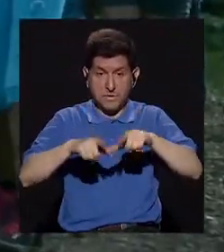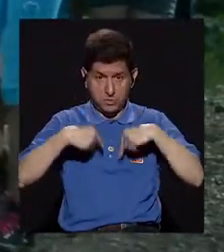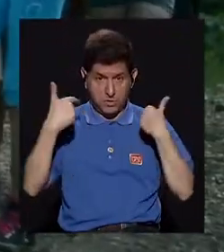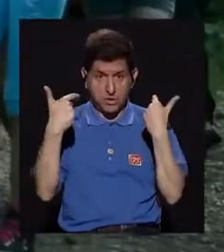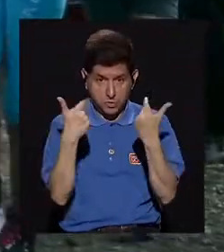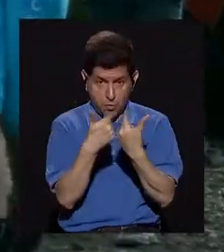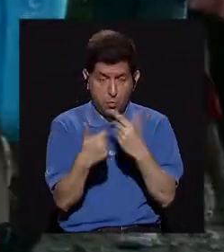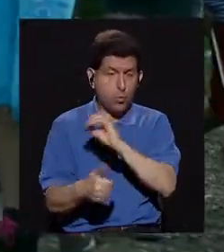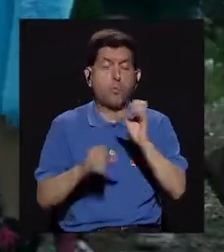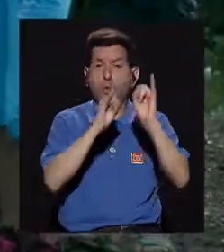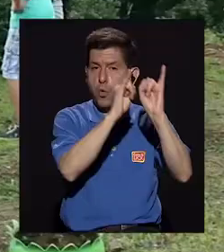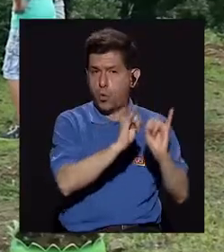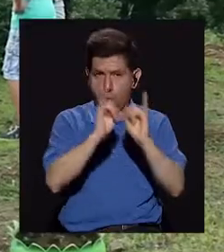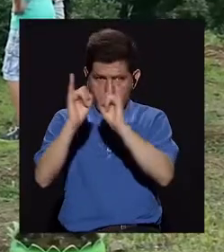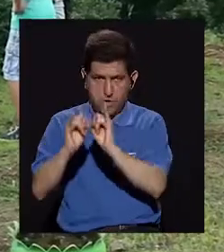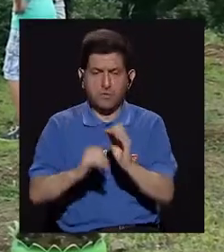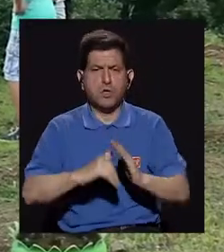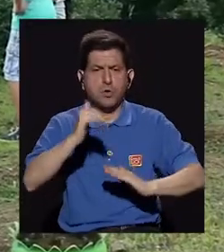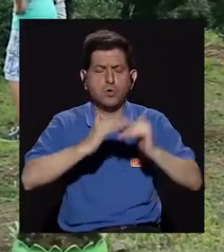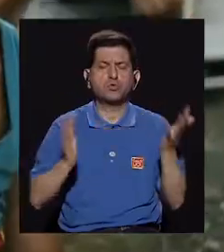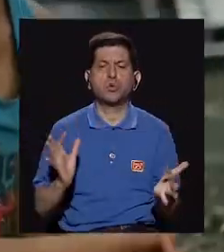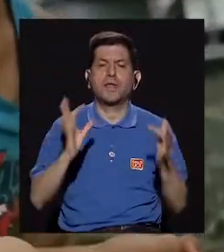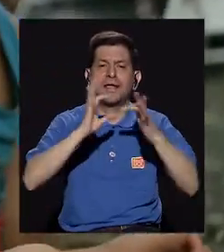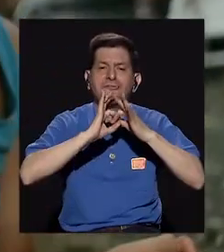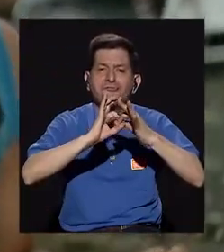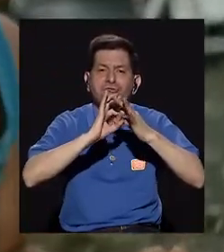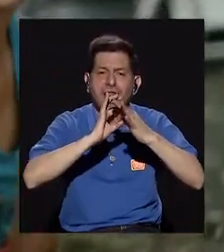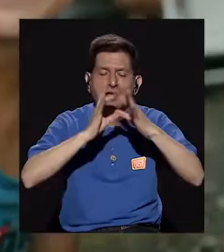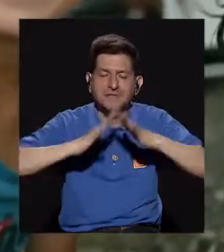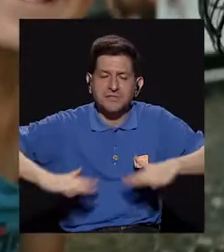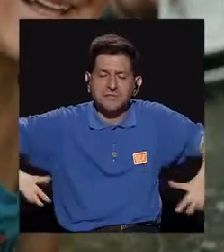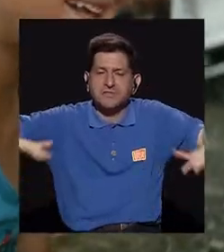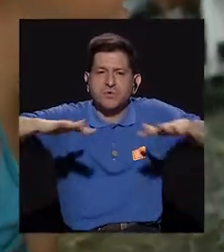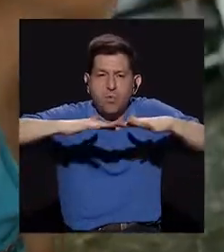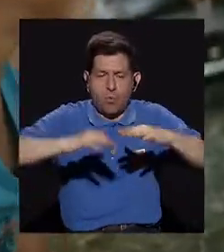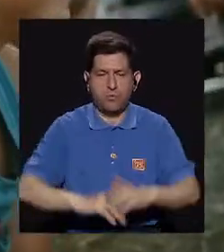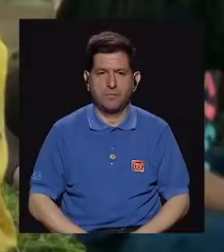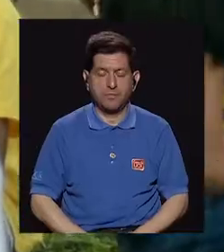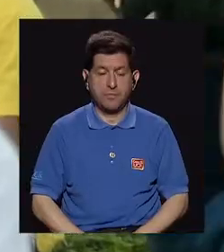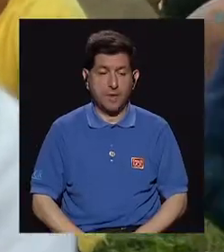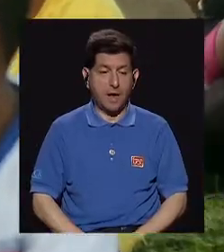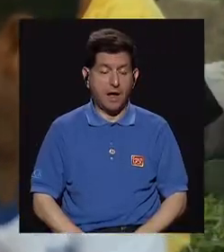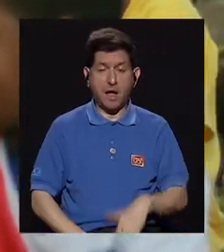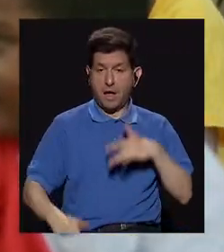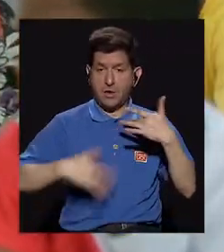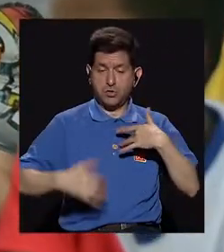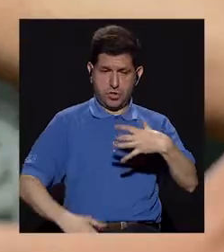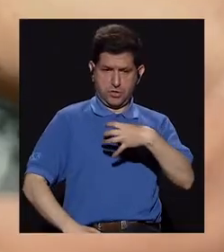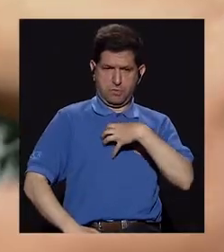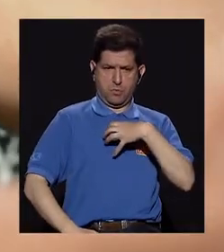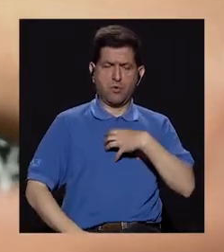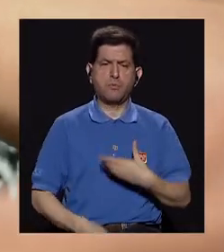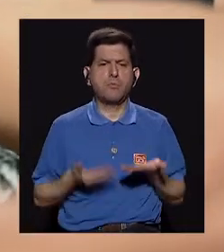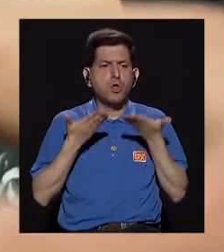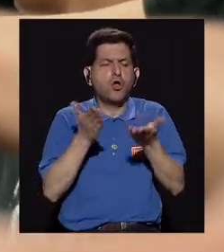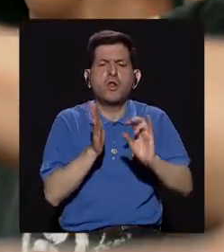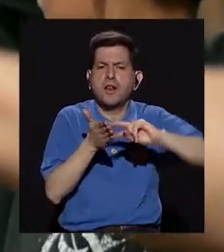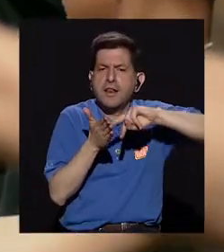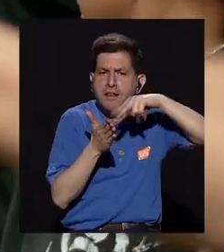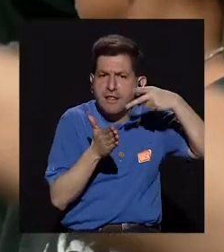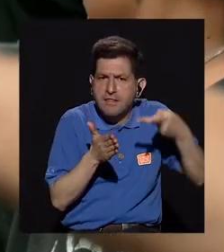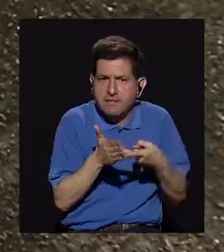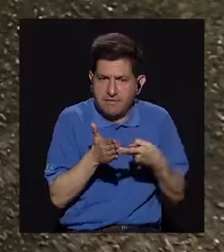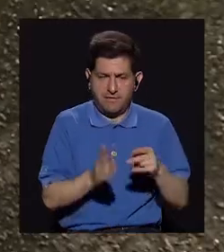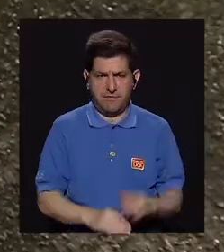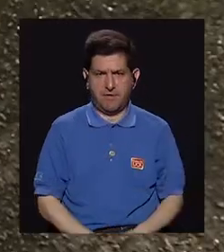colectiva, individualmente, construye relaciones con esos espacios, ¿verdad? Relaciones de pertenencia, de significado,